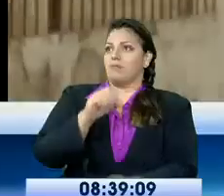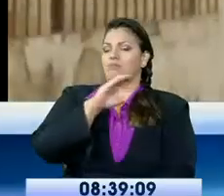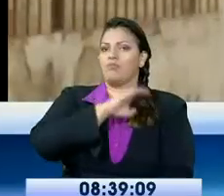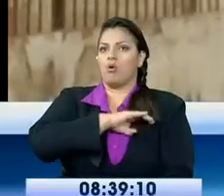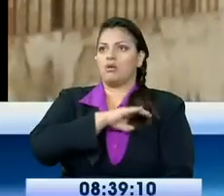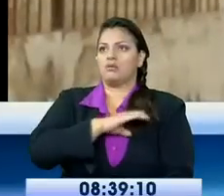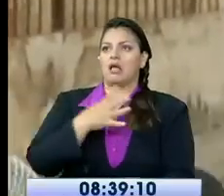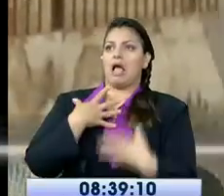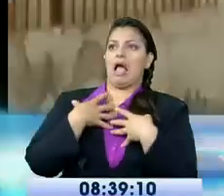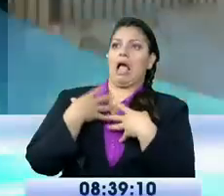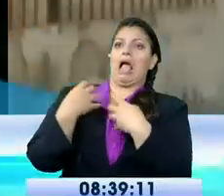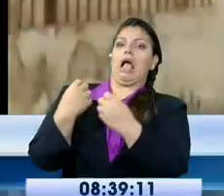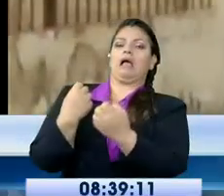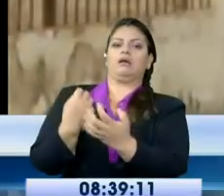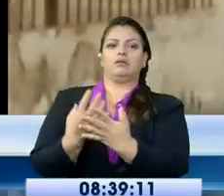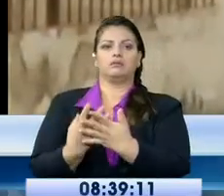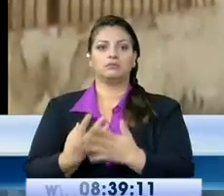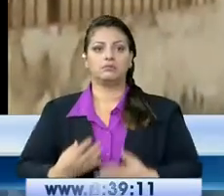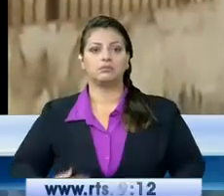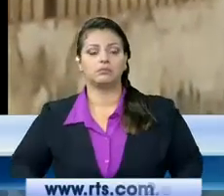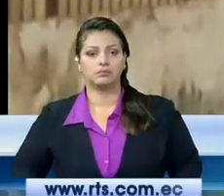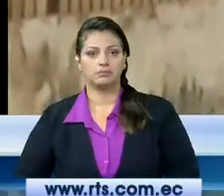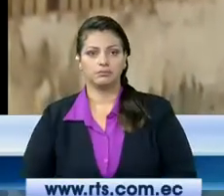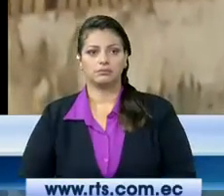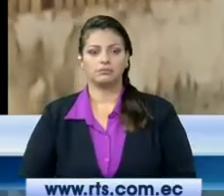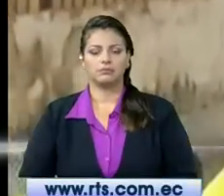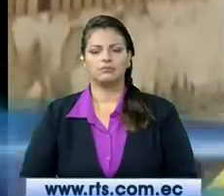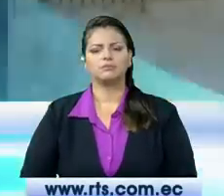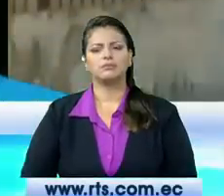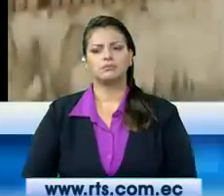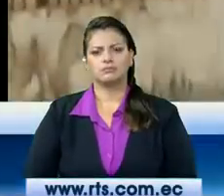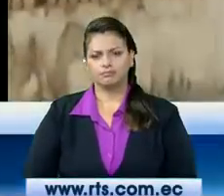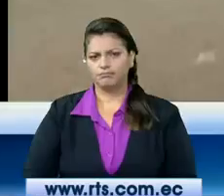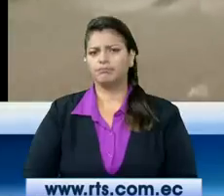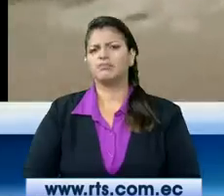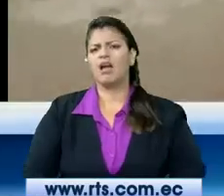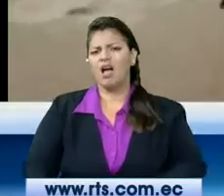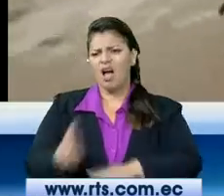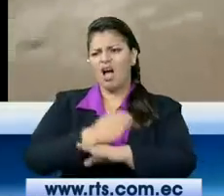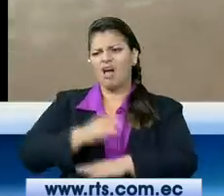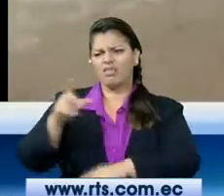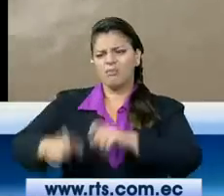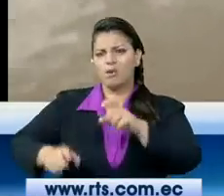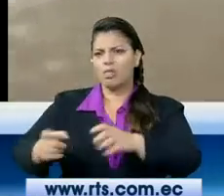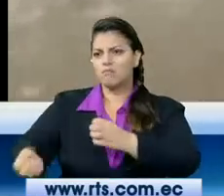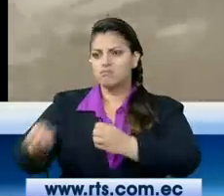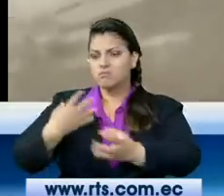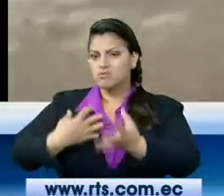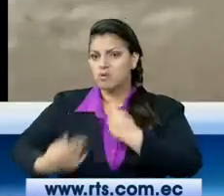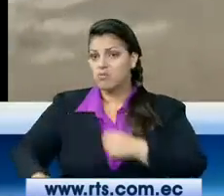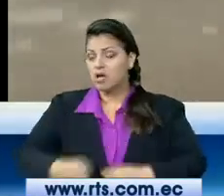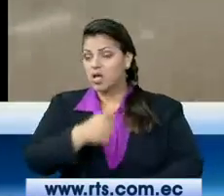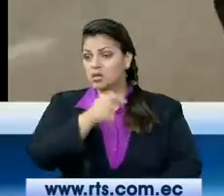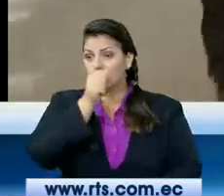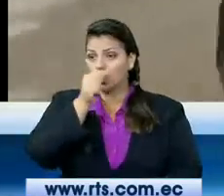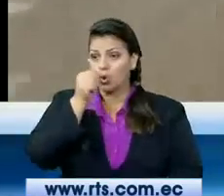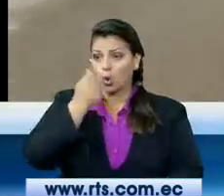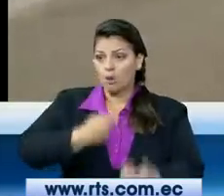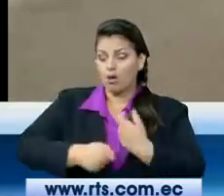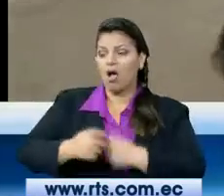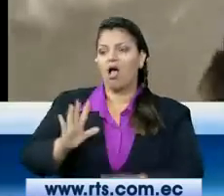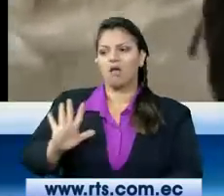Nosotros ya teníamos información sobre esta denuncia, que la gente, varios moradores del sector, sentían su inconformidad. O sea, considerarse un